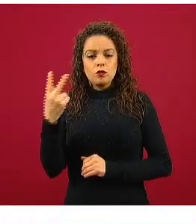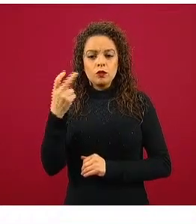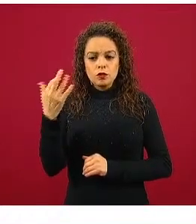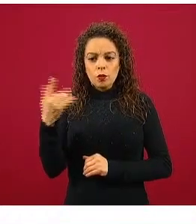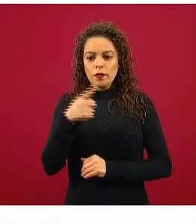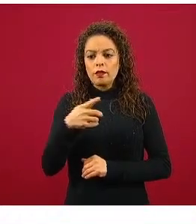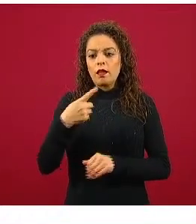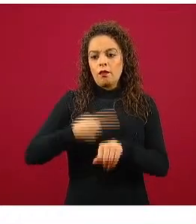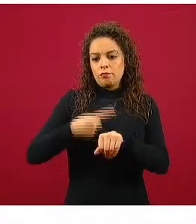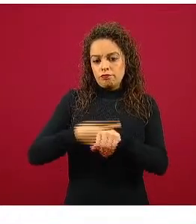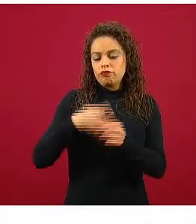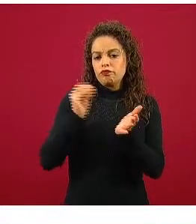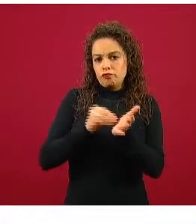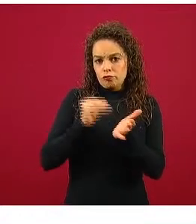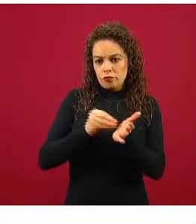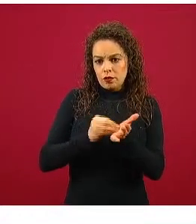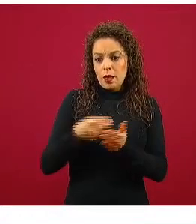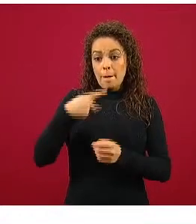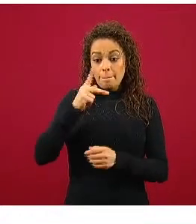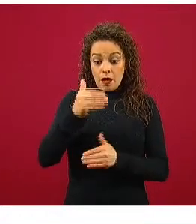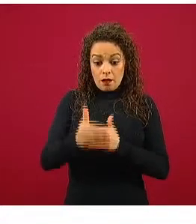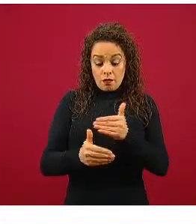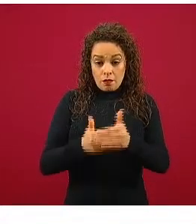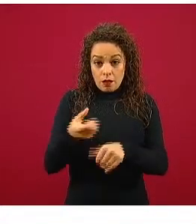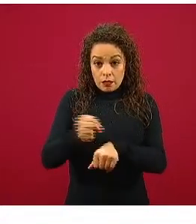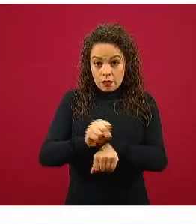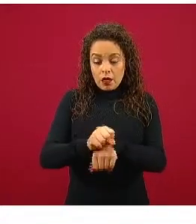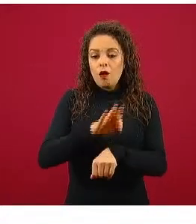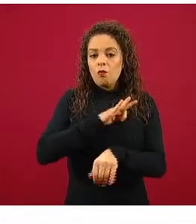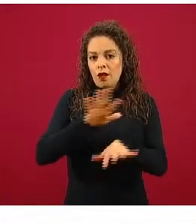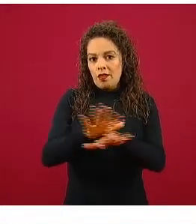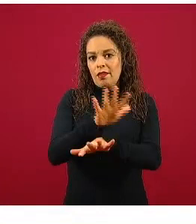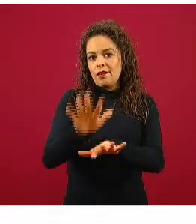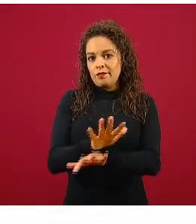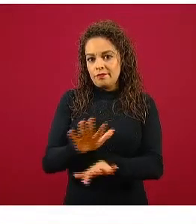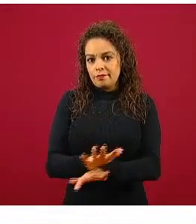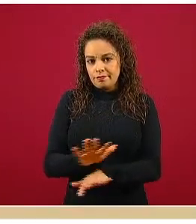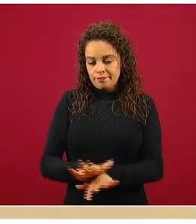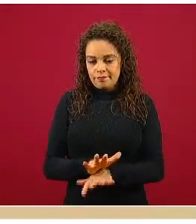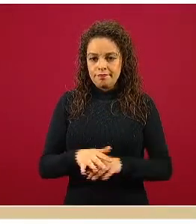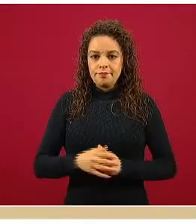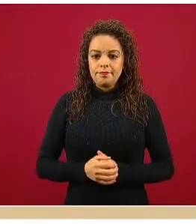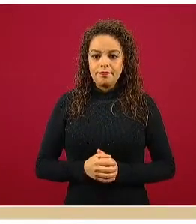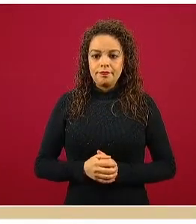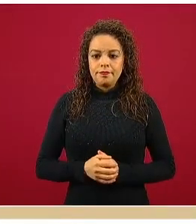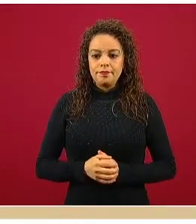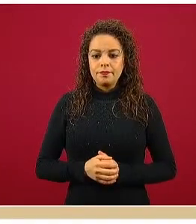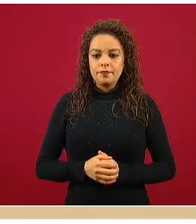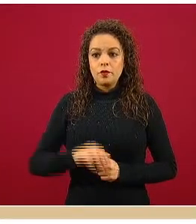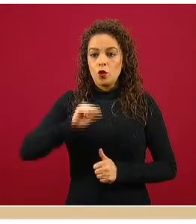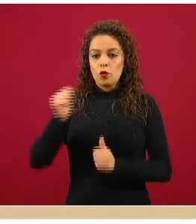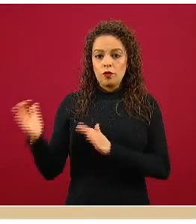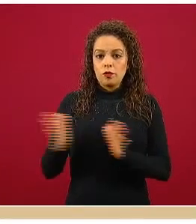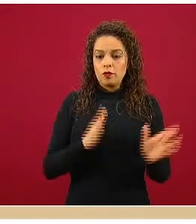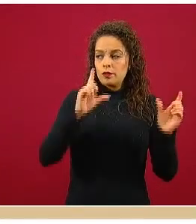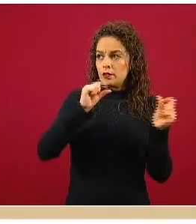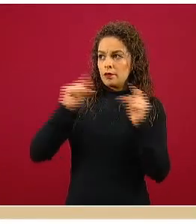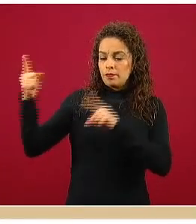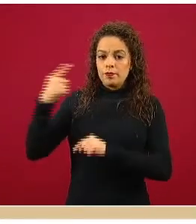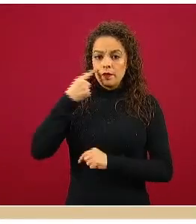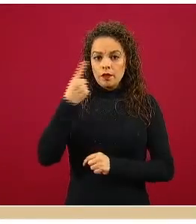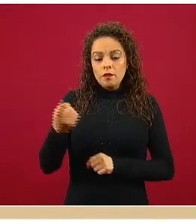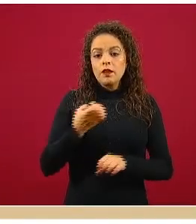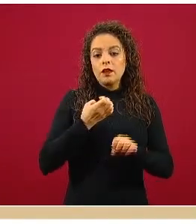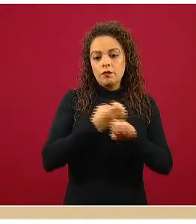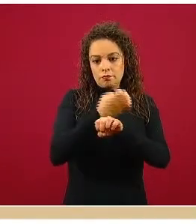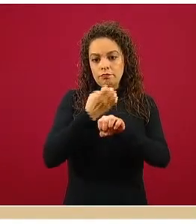pero lógicamente esto puede ir variando en las siguientes semanas. La siguiente diapositiva es un poco de referencias para que vean la carga completa por entidad